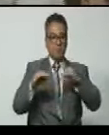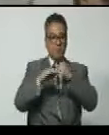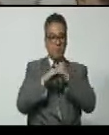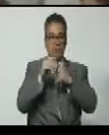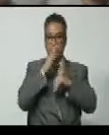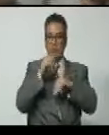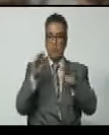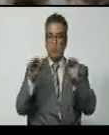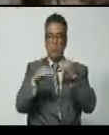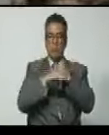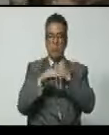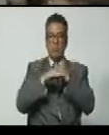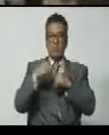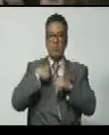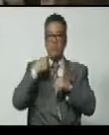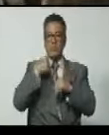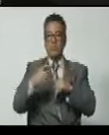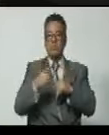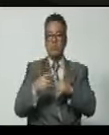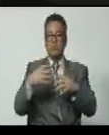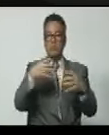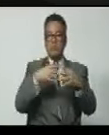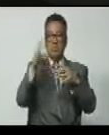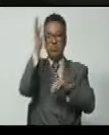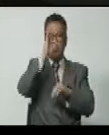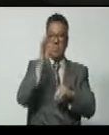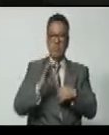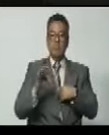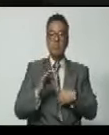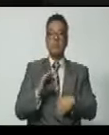inigualable. Yo diría que desde la Guerra Federal